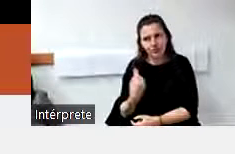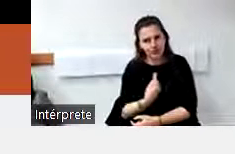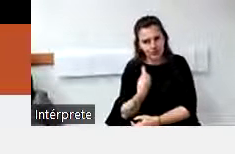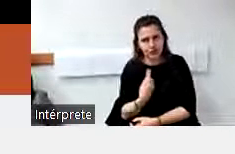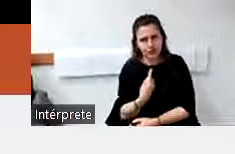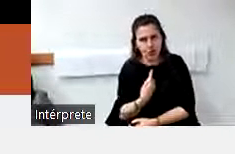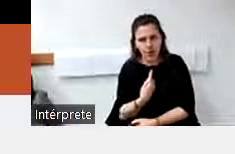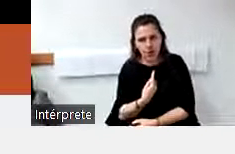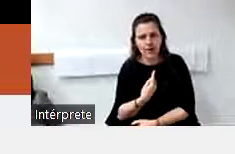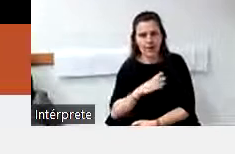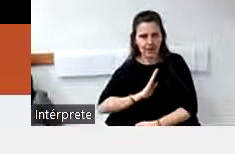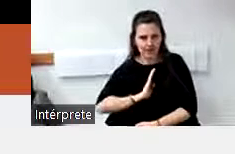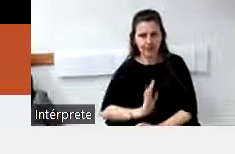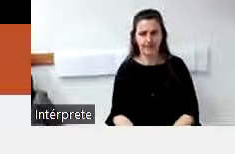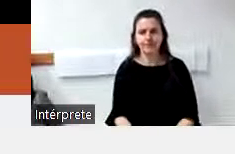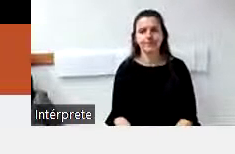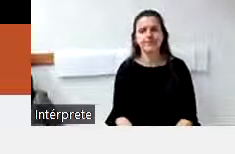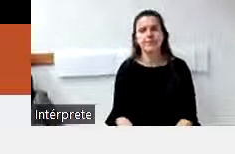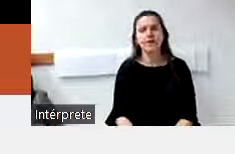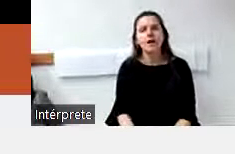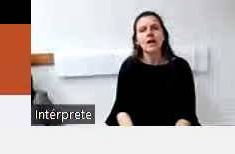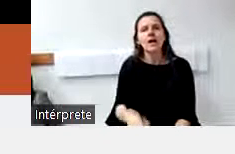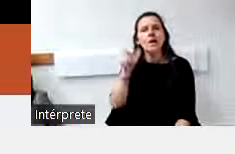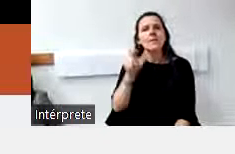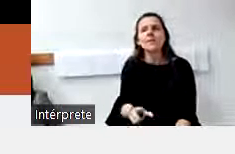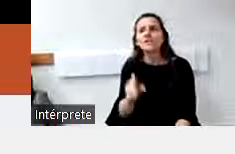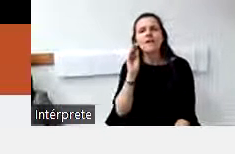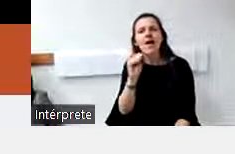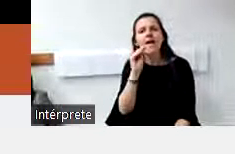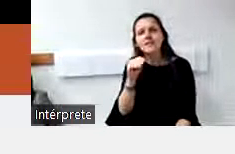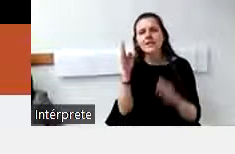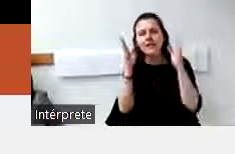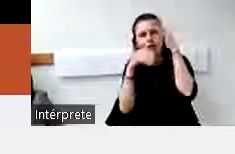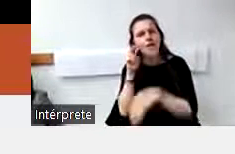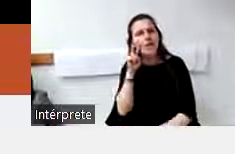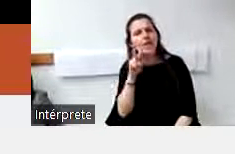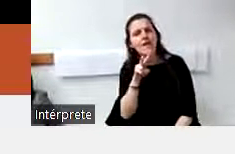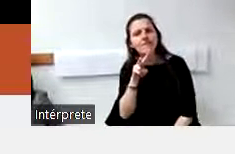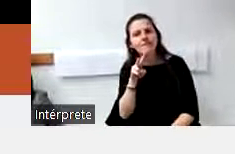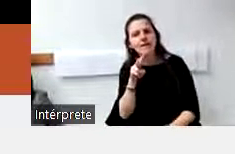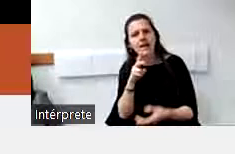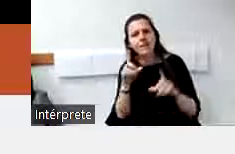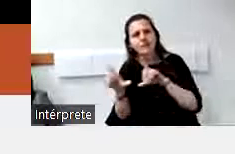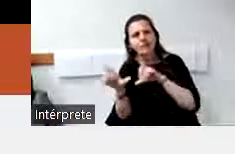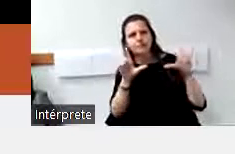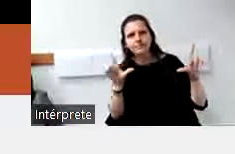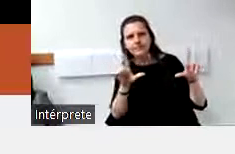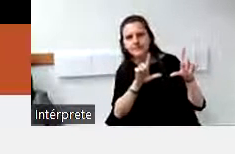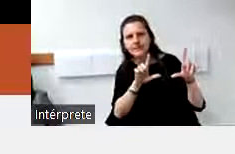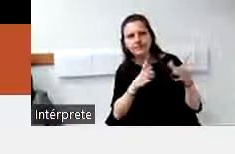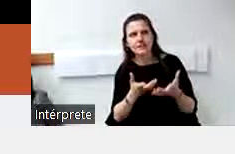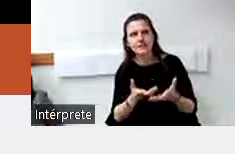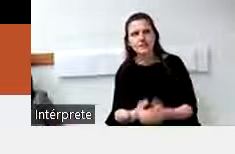que me ponen alguien en el chat, que no se ve la presentación. Déjame chequear un poquito este tema. Bueno,